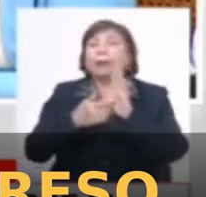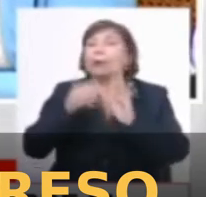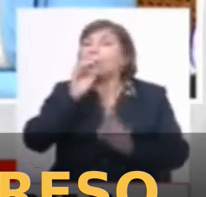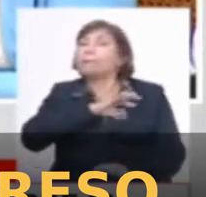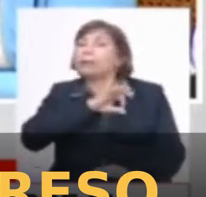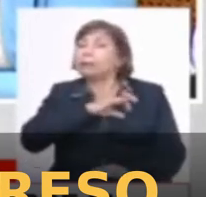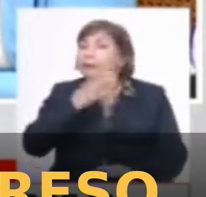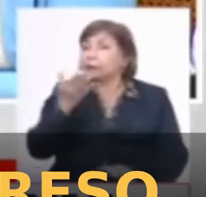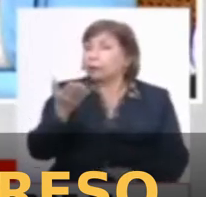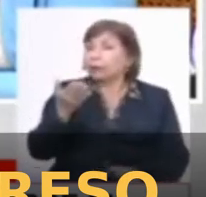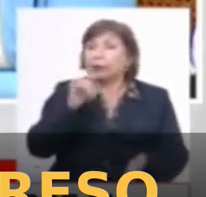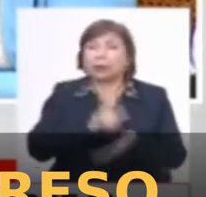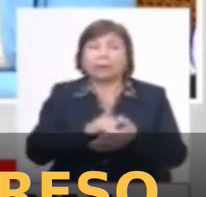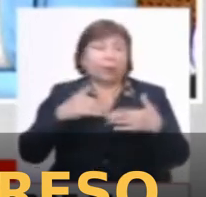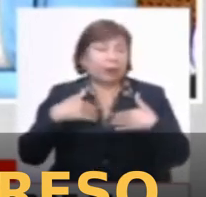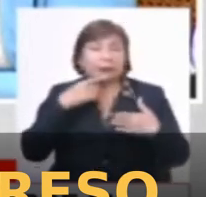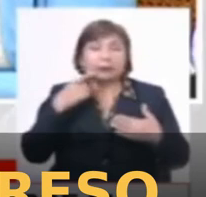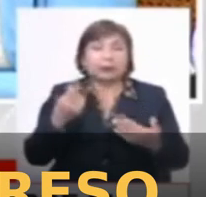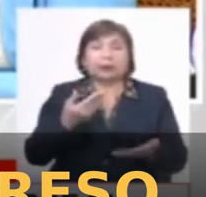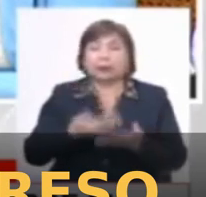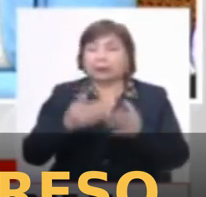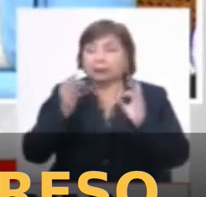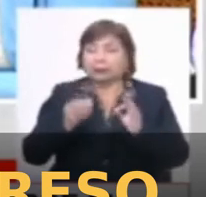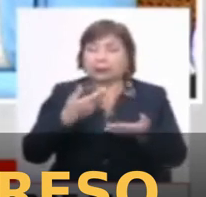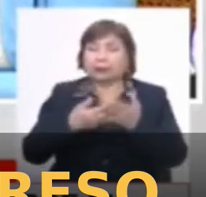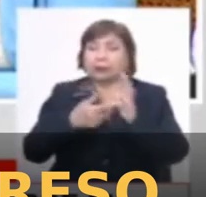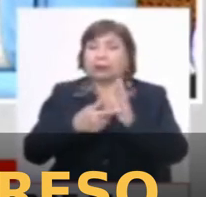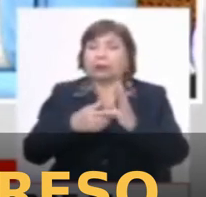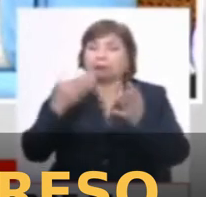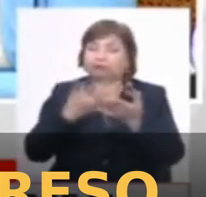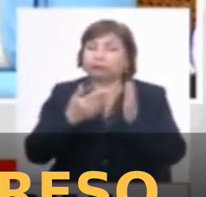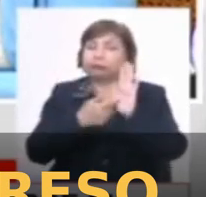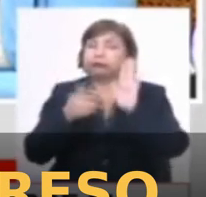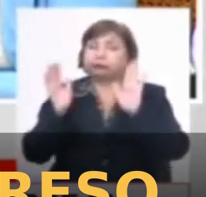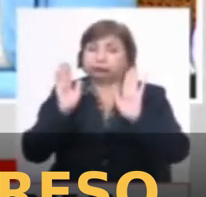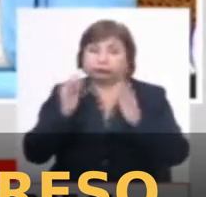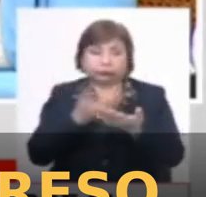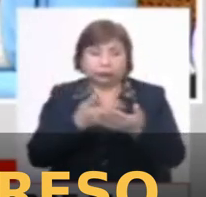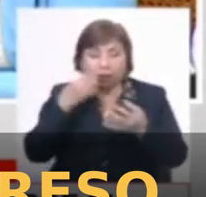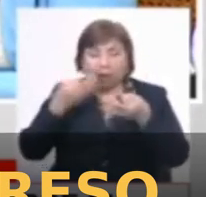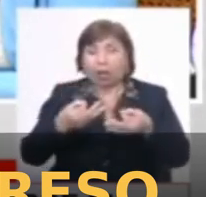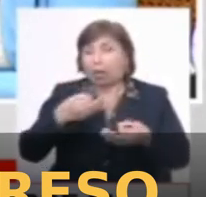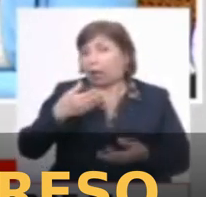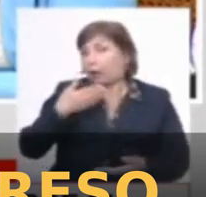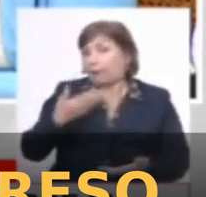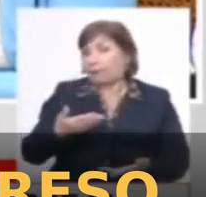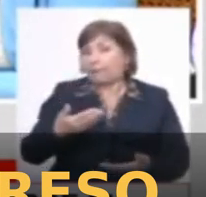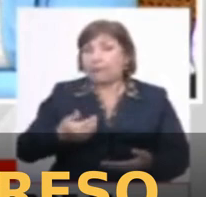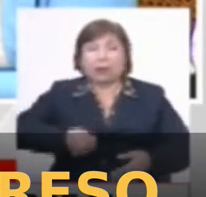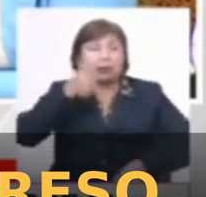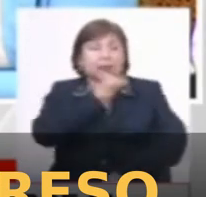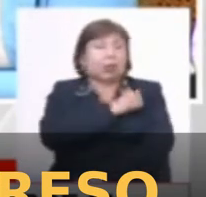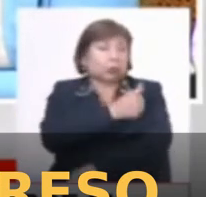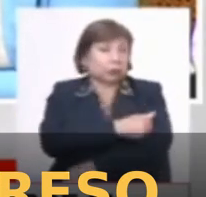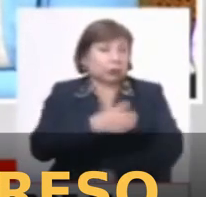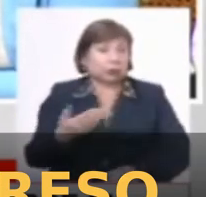beneficio que pueda ser evidenciado y que pueda ser contrastado y corroborado por las autoridades, por la fiscalía.